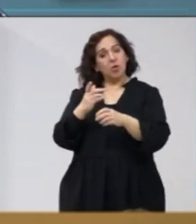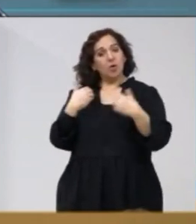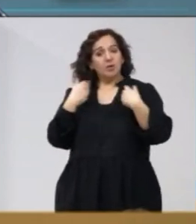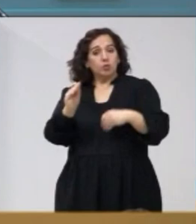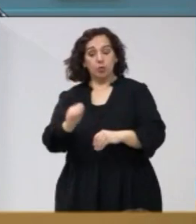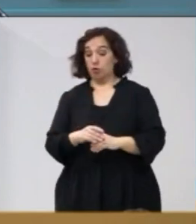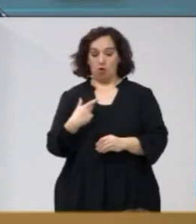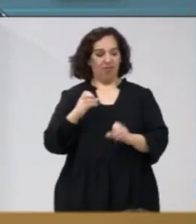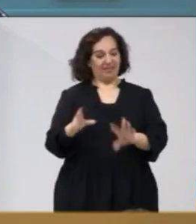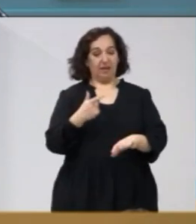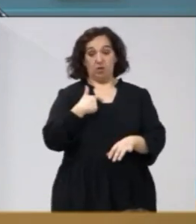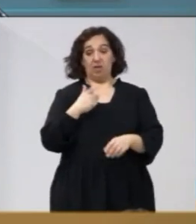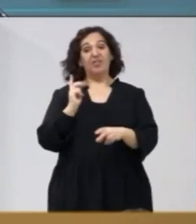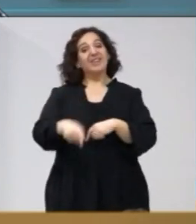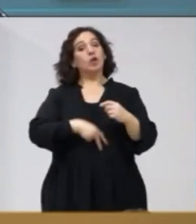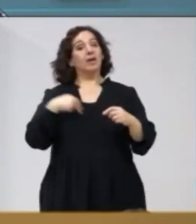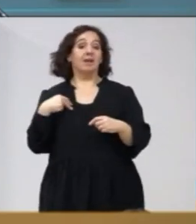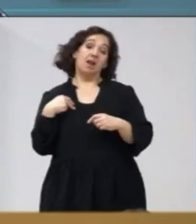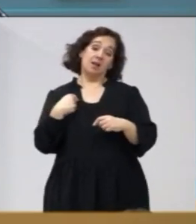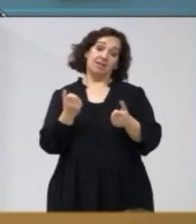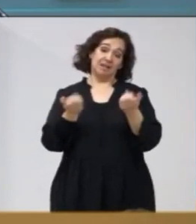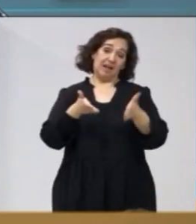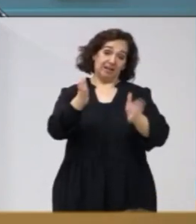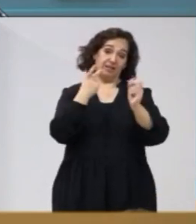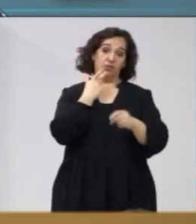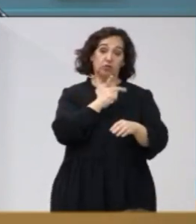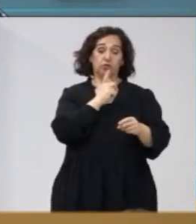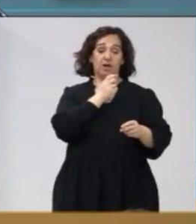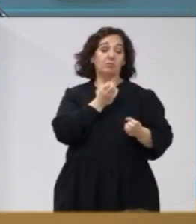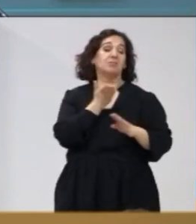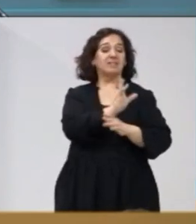puedo cesar. Ha presentado su dimisión a quien la ha nombrado, que es el consejero.